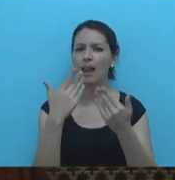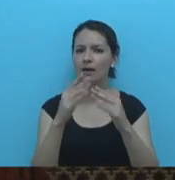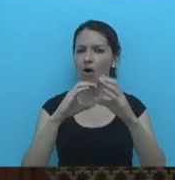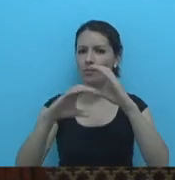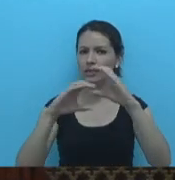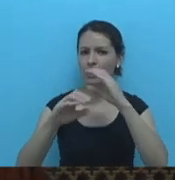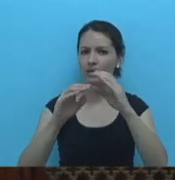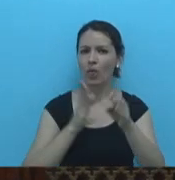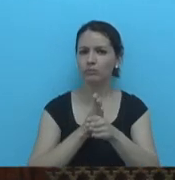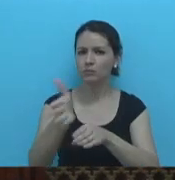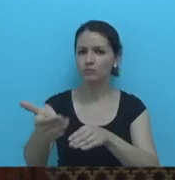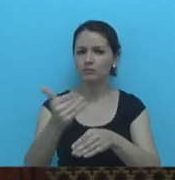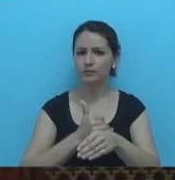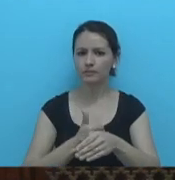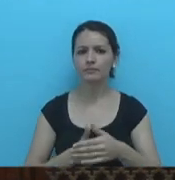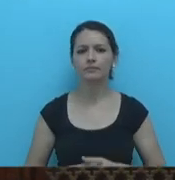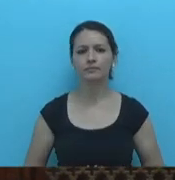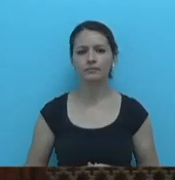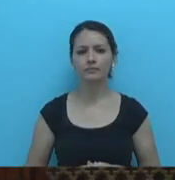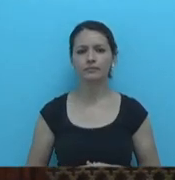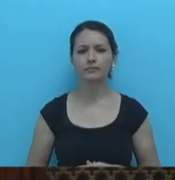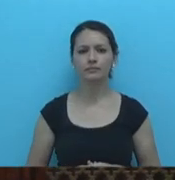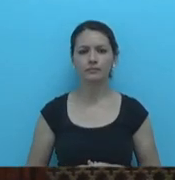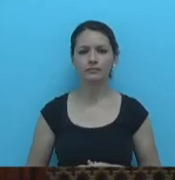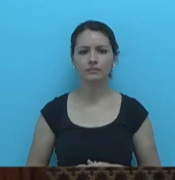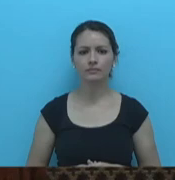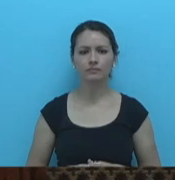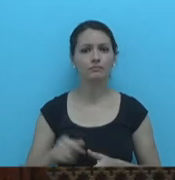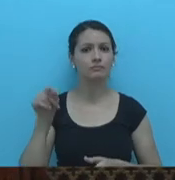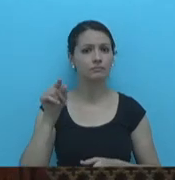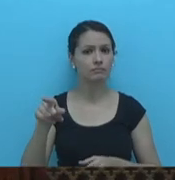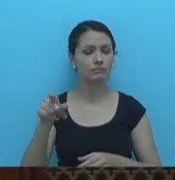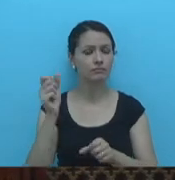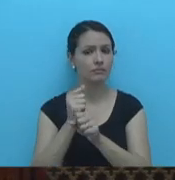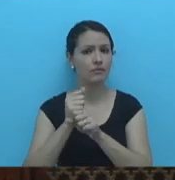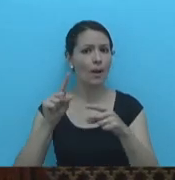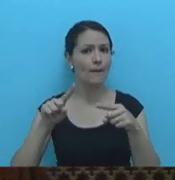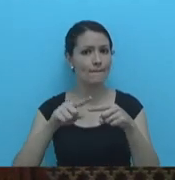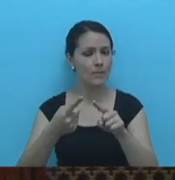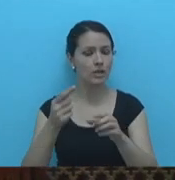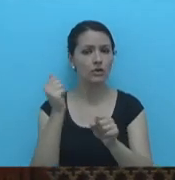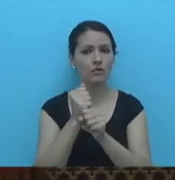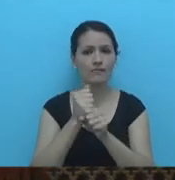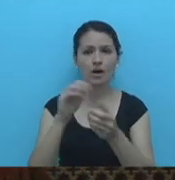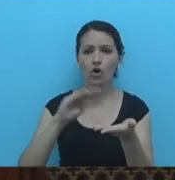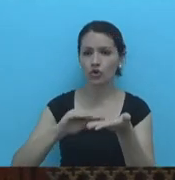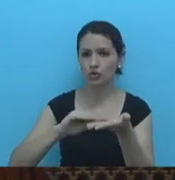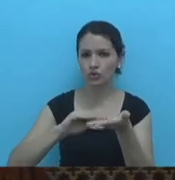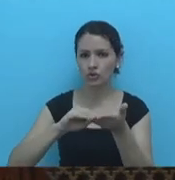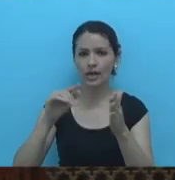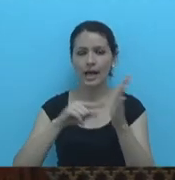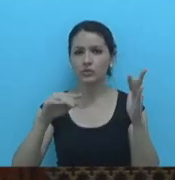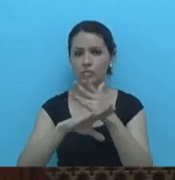obra de recuperación de acceso a puerto. Como político, fue concejal de la Unión Cívica Radical de la ciudad